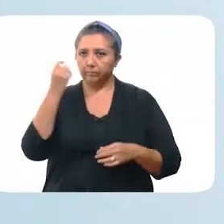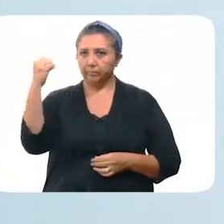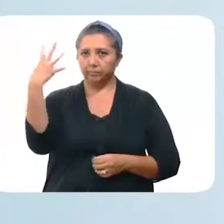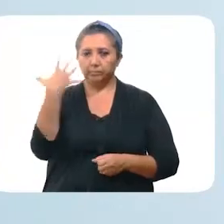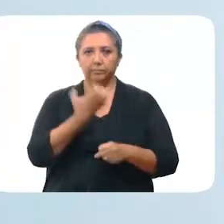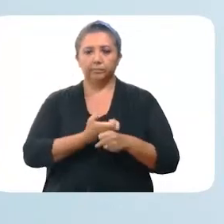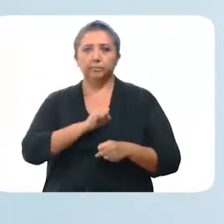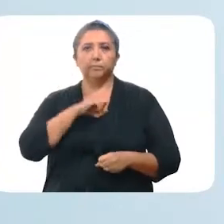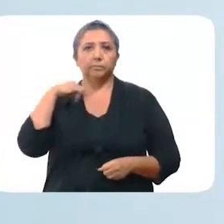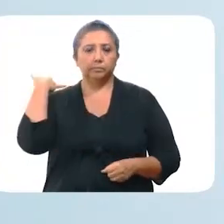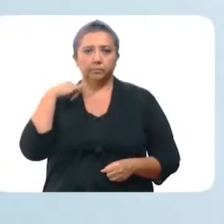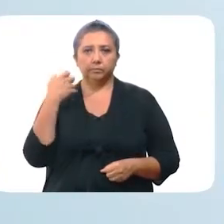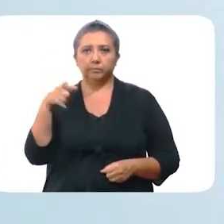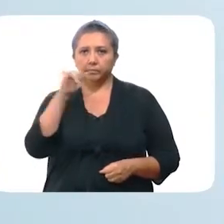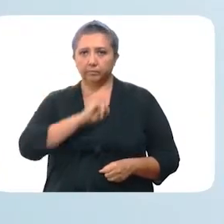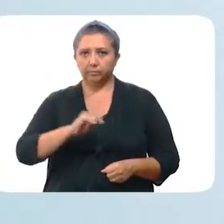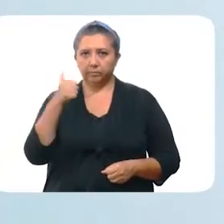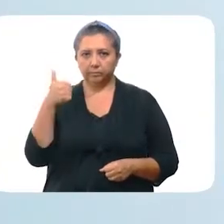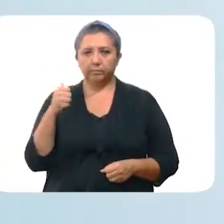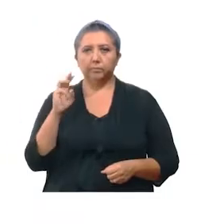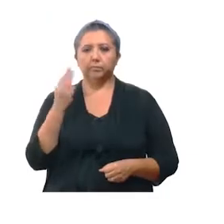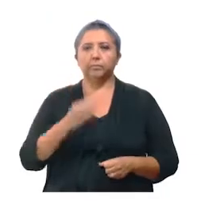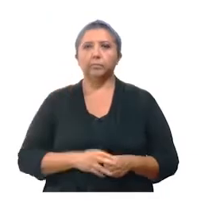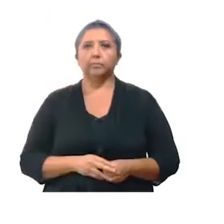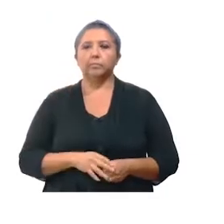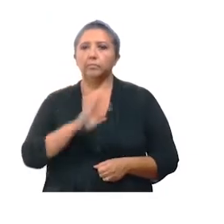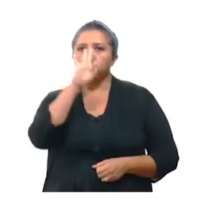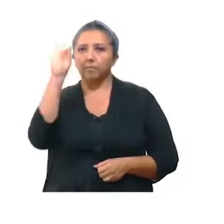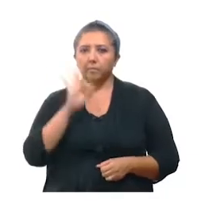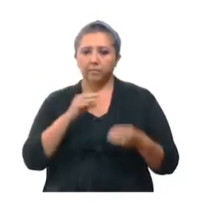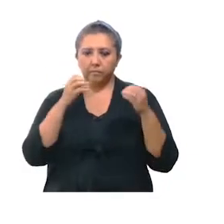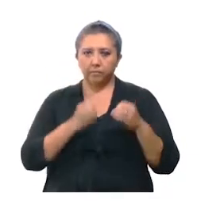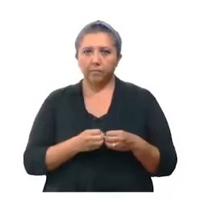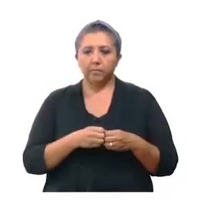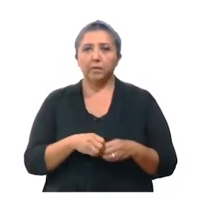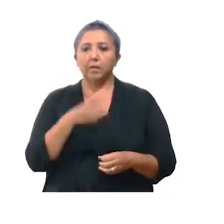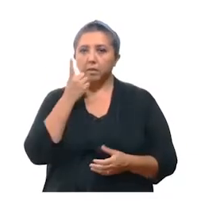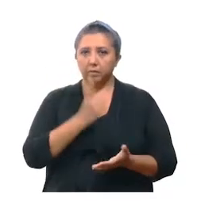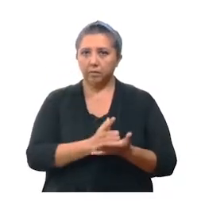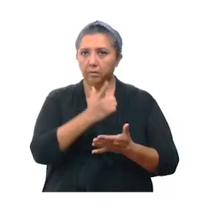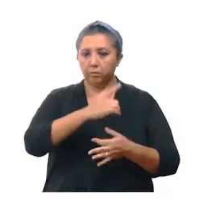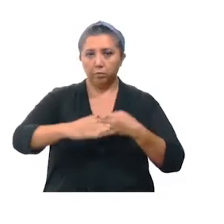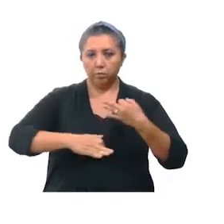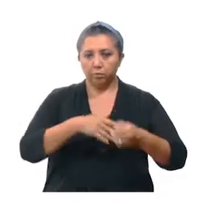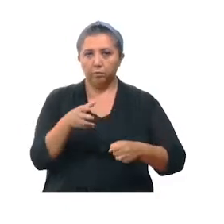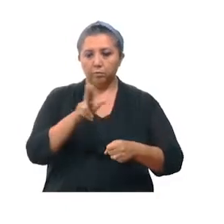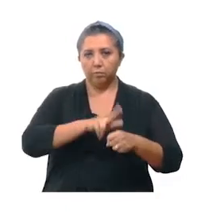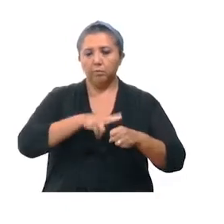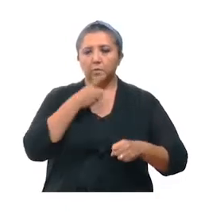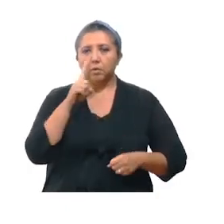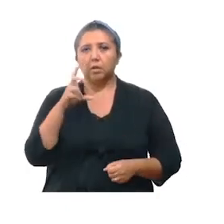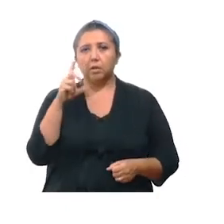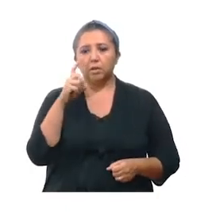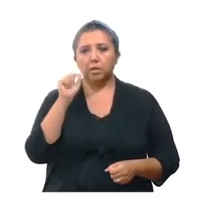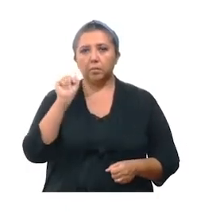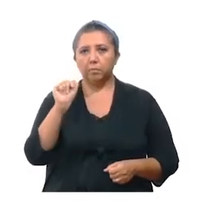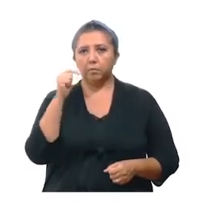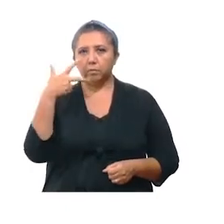del semáforo estatal de Yucatán este jueves 6 de mayo. El porcentaje de ocupación de cuidados intensivos total COVID y no COVID es